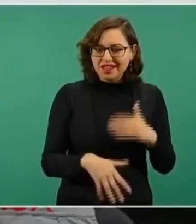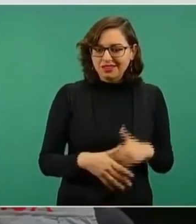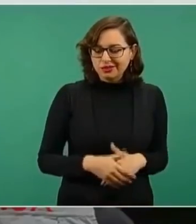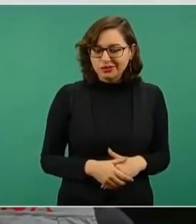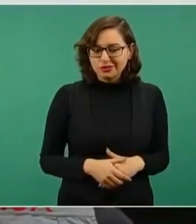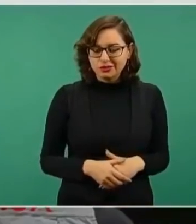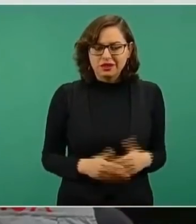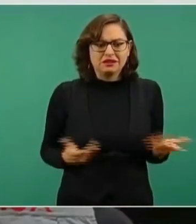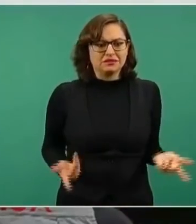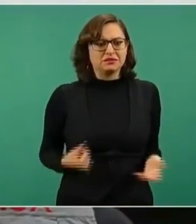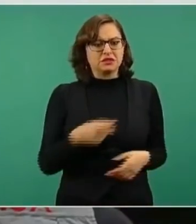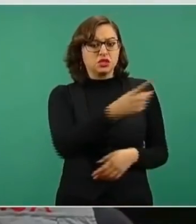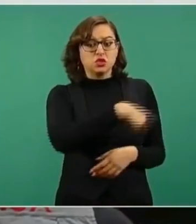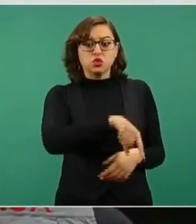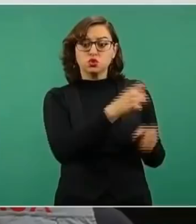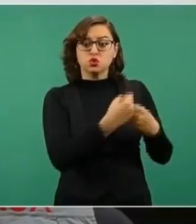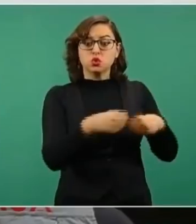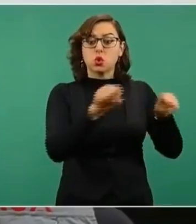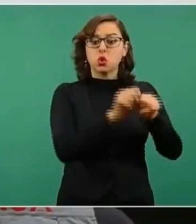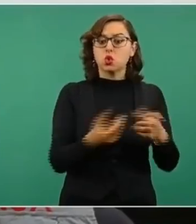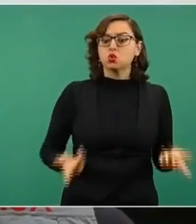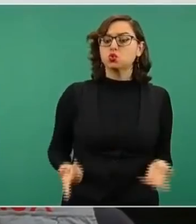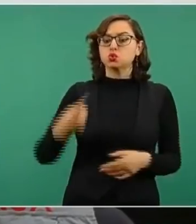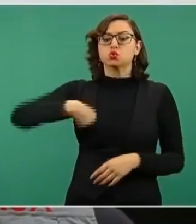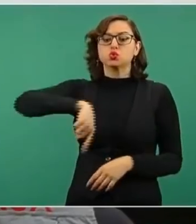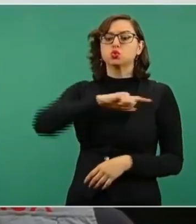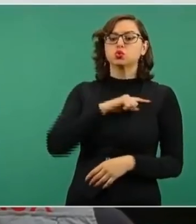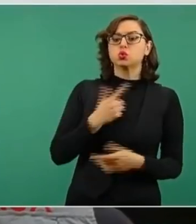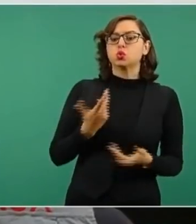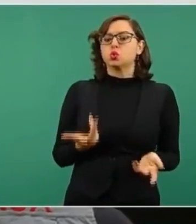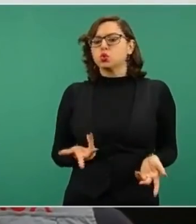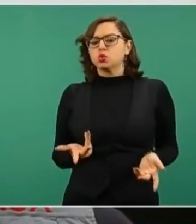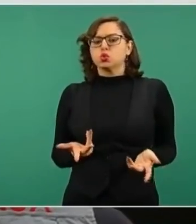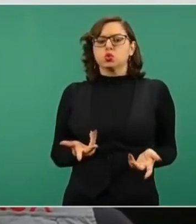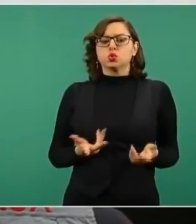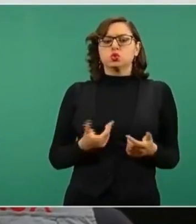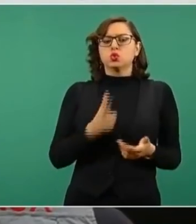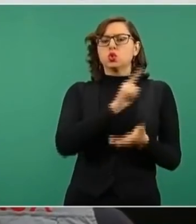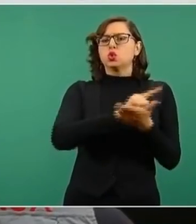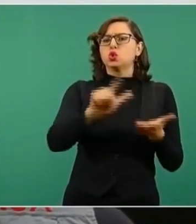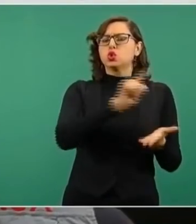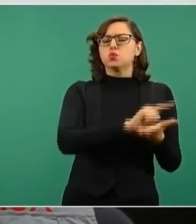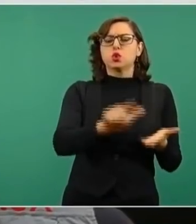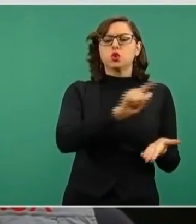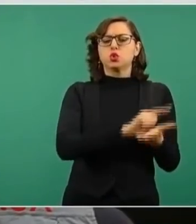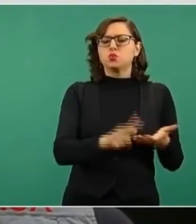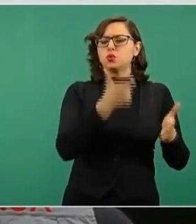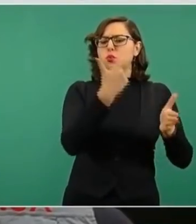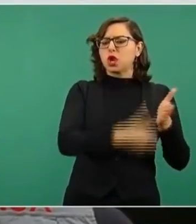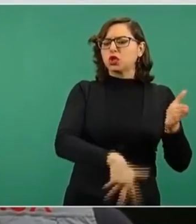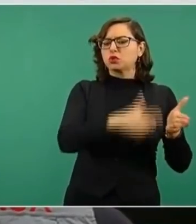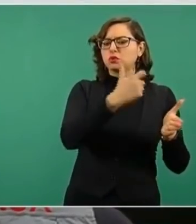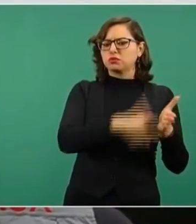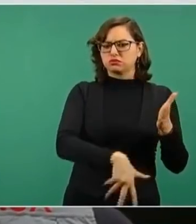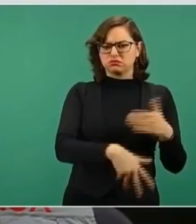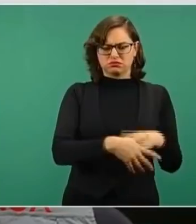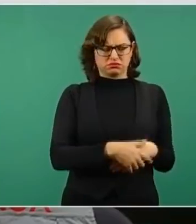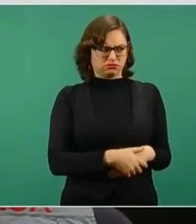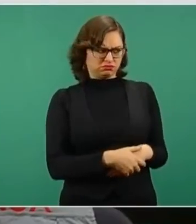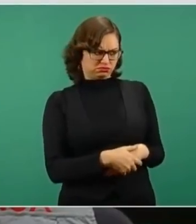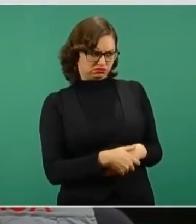a estas sociedades de autoabasto te dicen, es que nosotros consumimos energía limpia y barata?